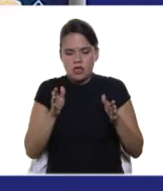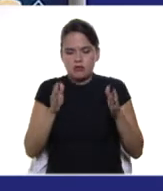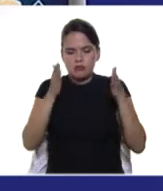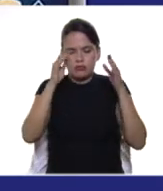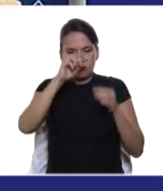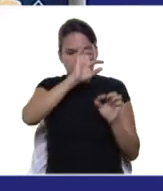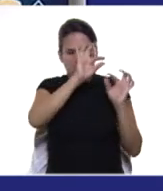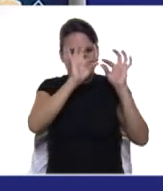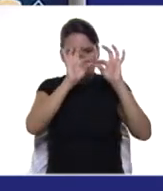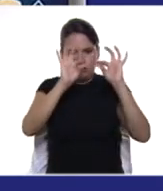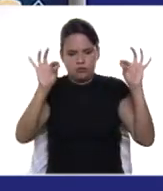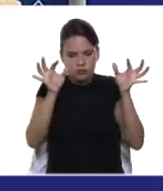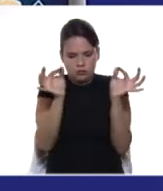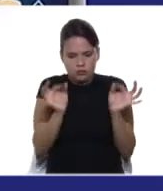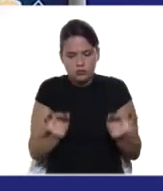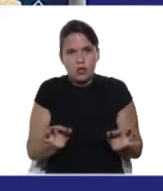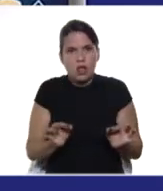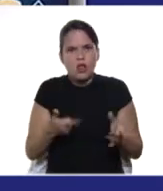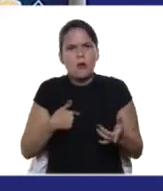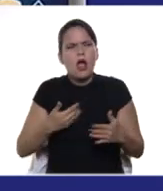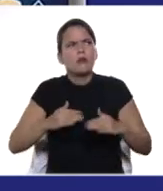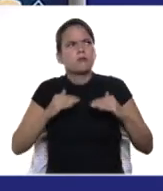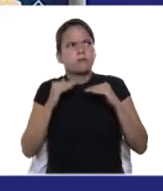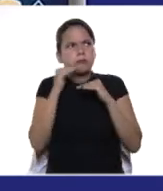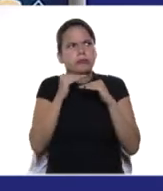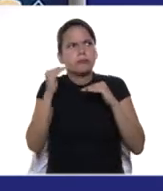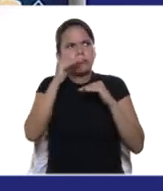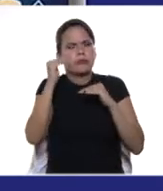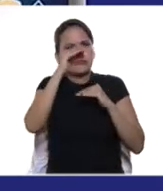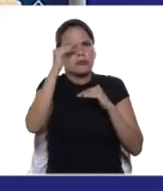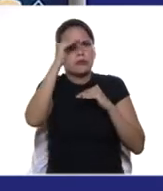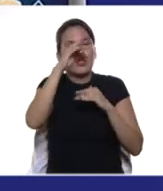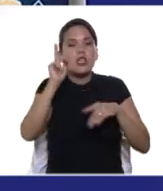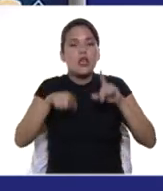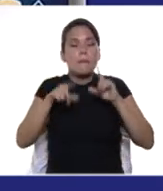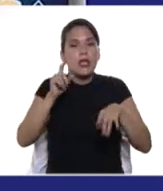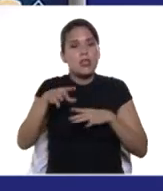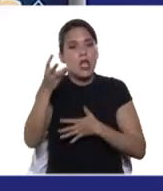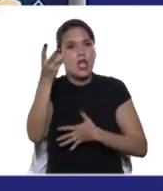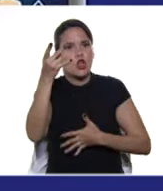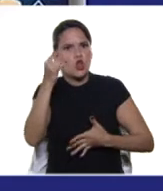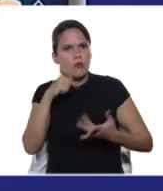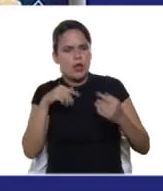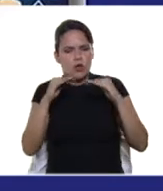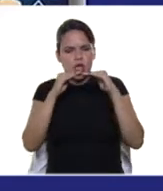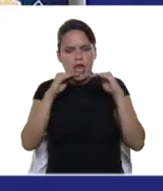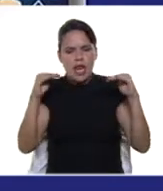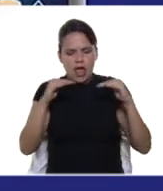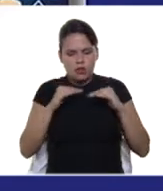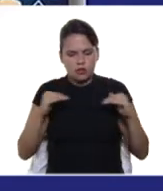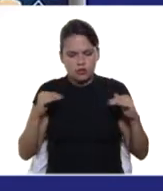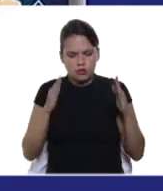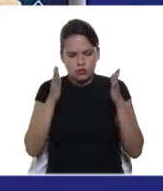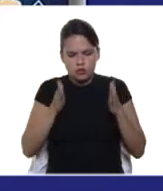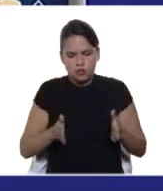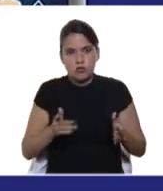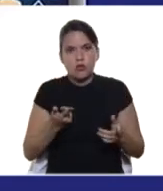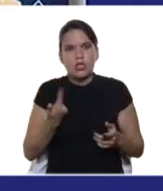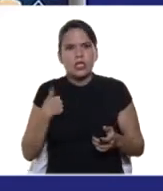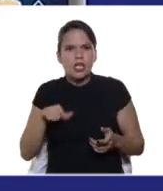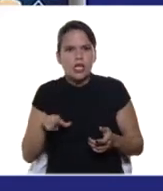a ir incrementando según el número de lados que éste posea, va a recibir un